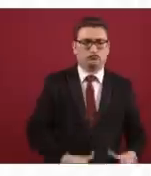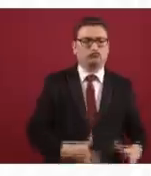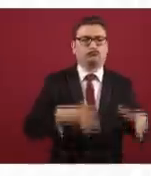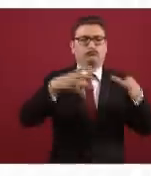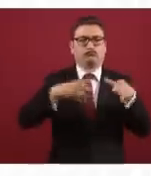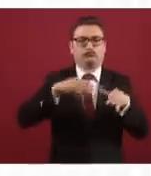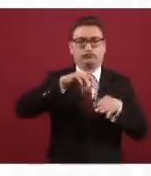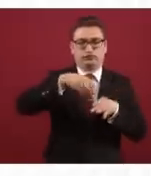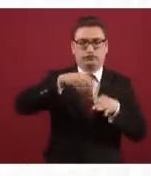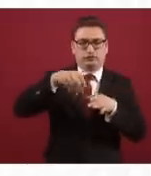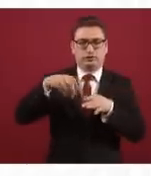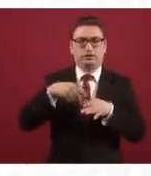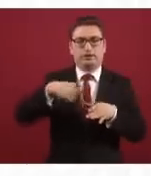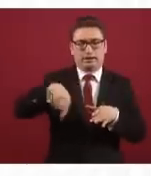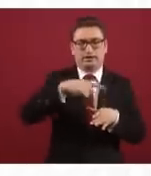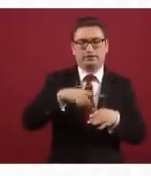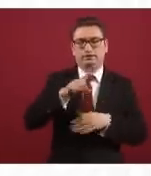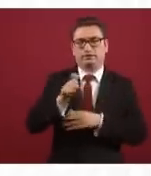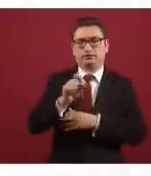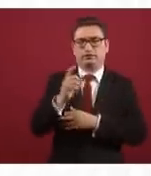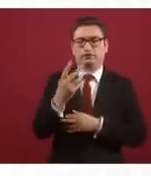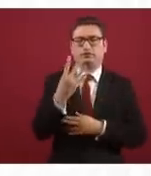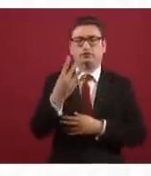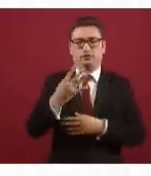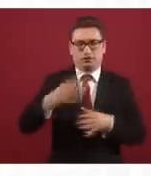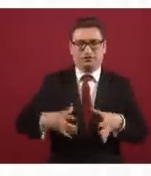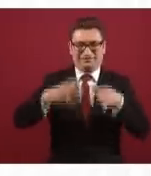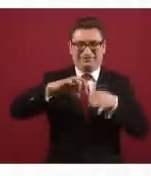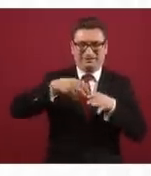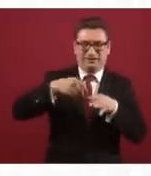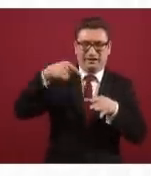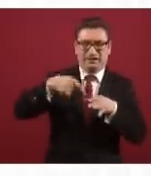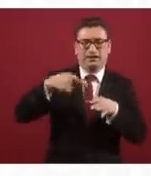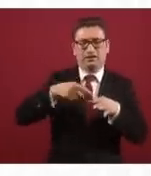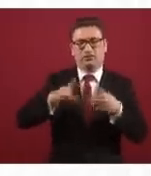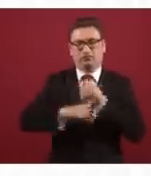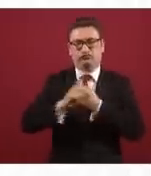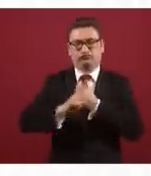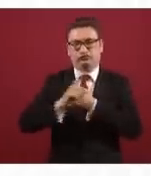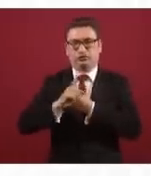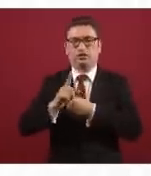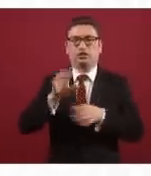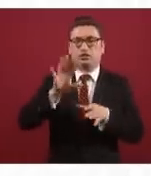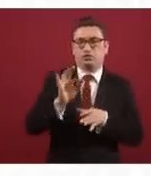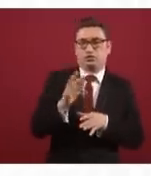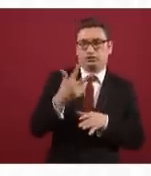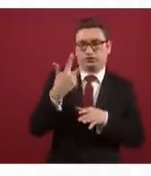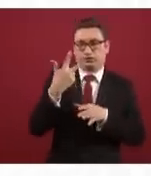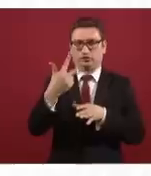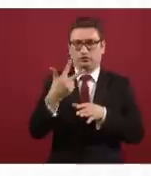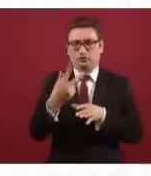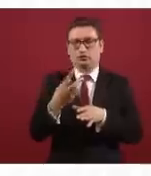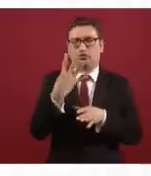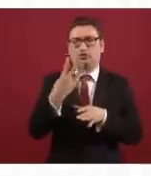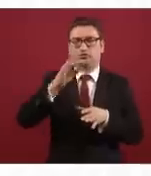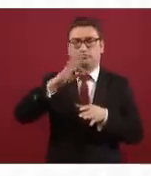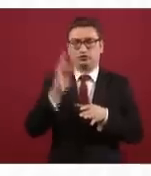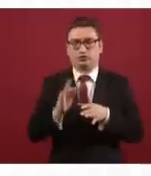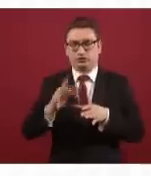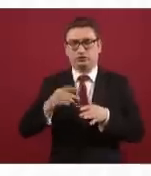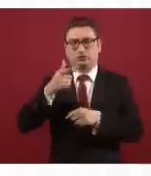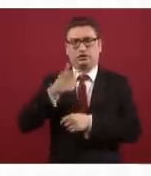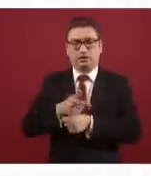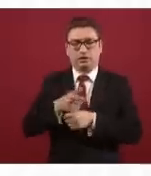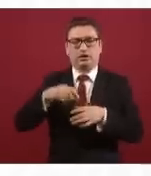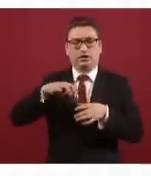semana, 124 cilindros se encontraron con problemas, de los cuales 48, que es el 4%,